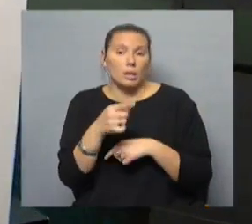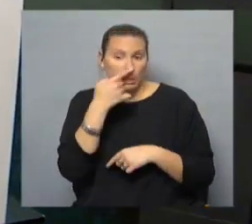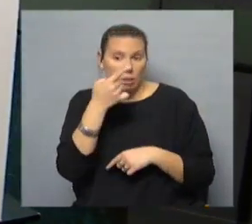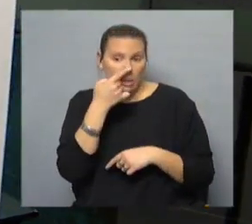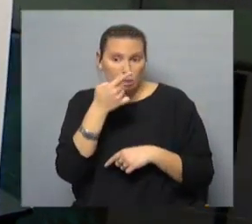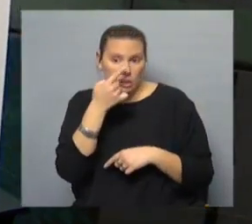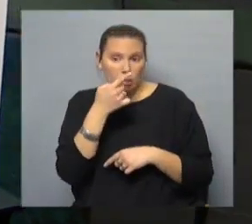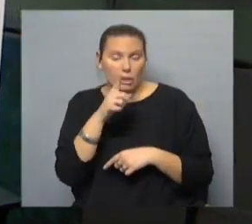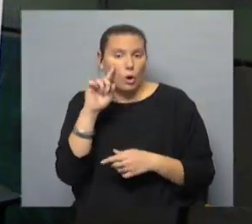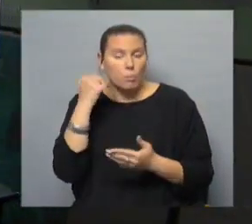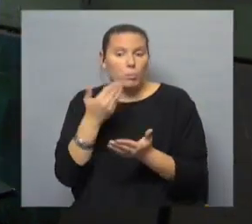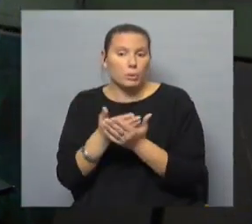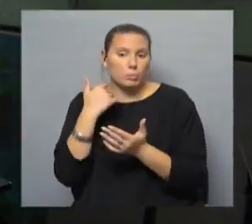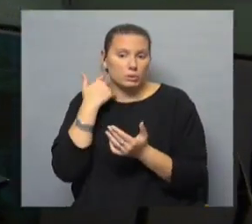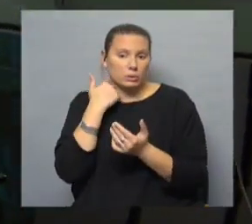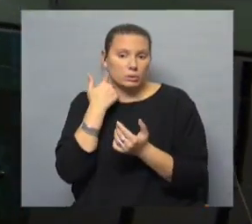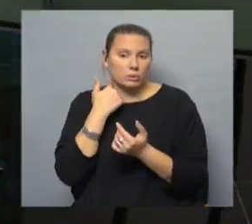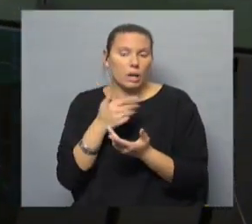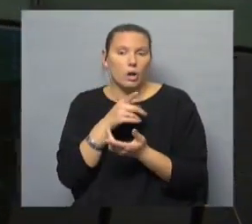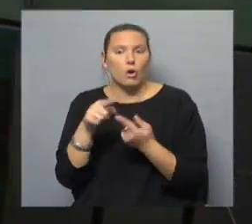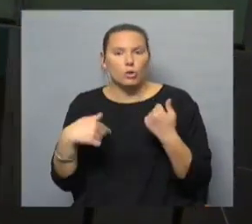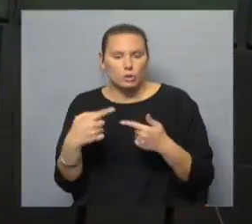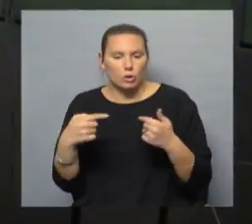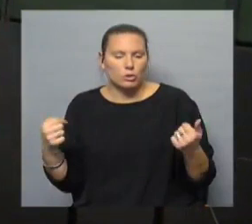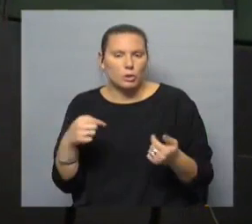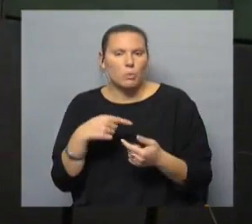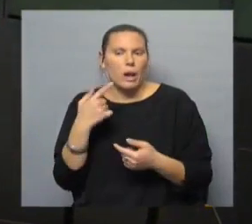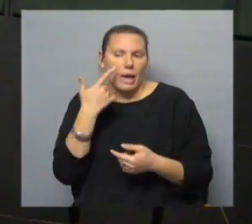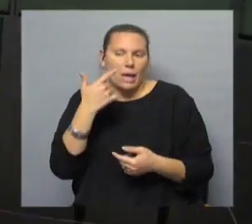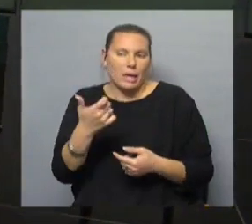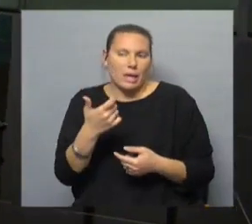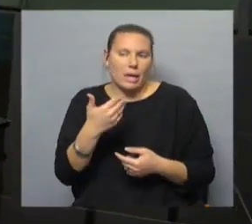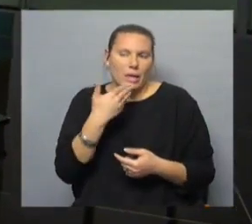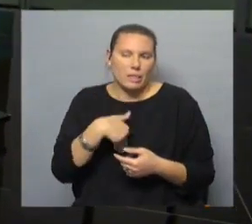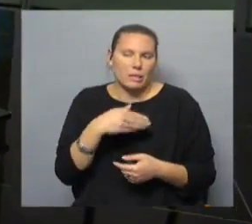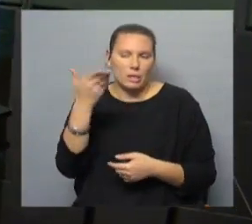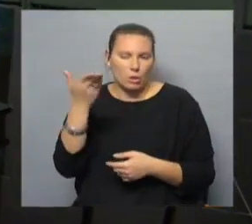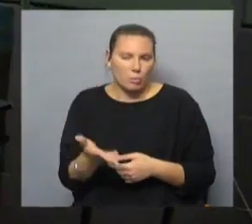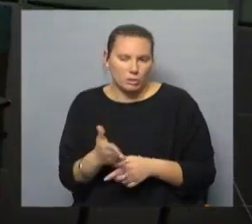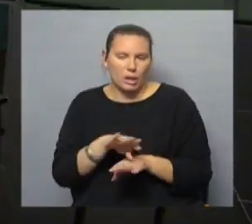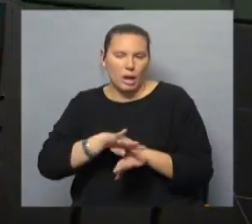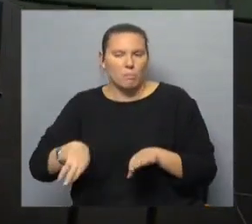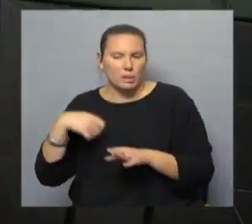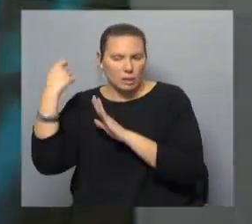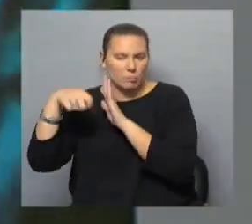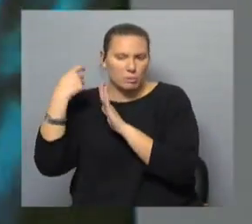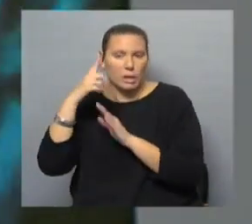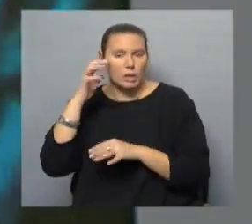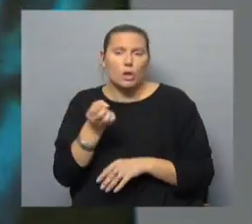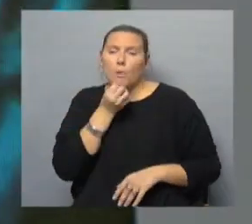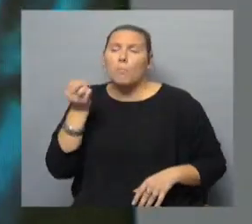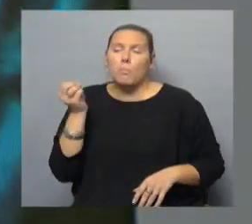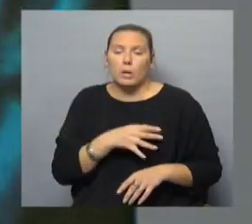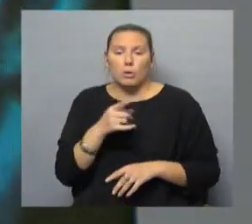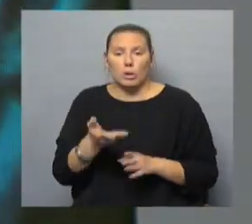interesante o que proponga líneas para seguir leyendo a ese personaje por fuera de la película. Y es que creo que es lo mejor que puede pasar,